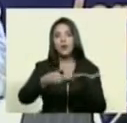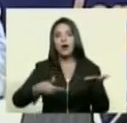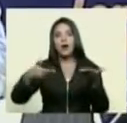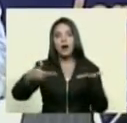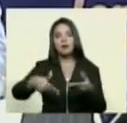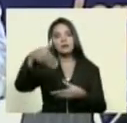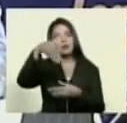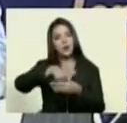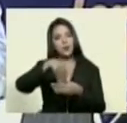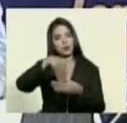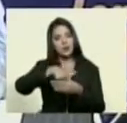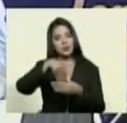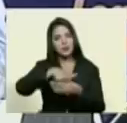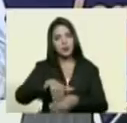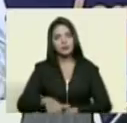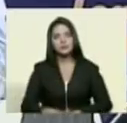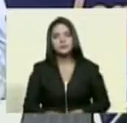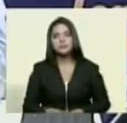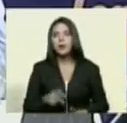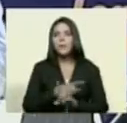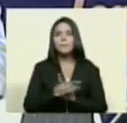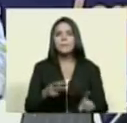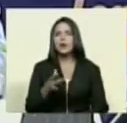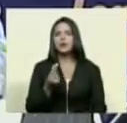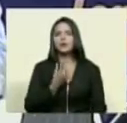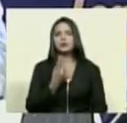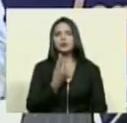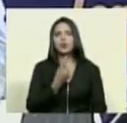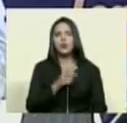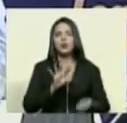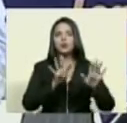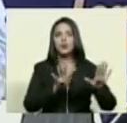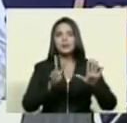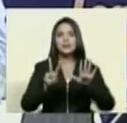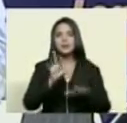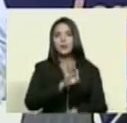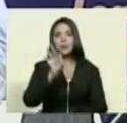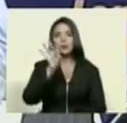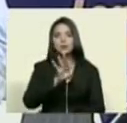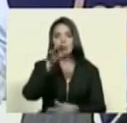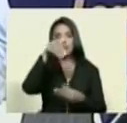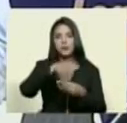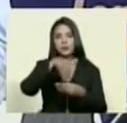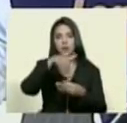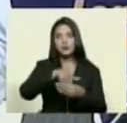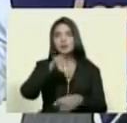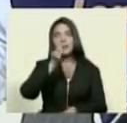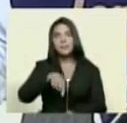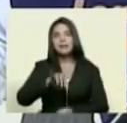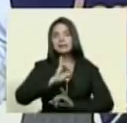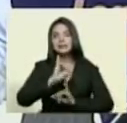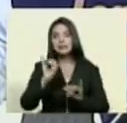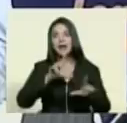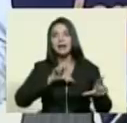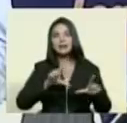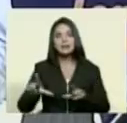votación. Y no solamente había transmitido el 97% de las actas de votación, sino que ya se